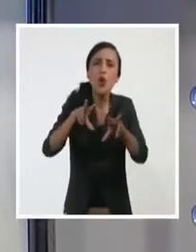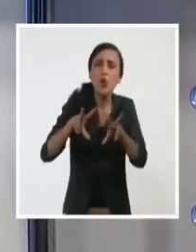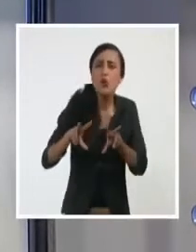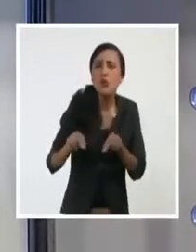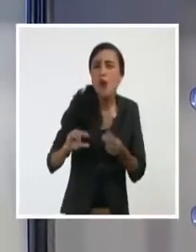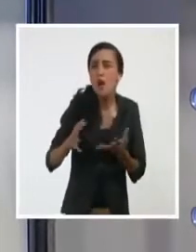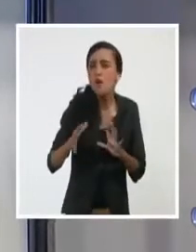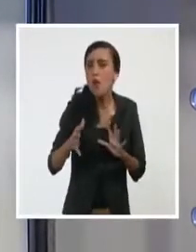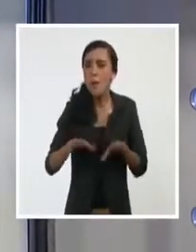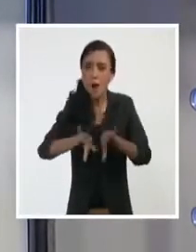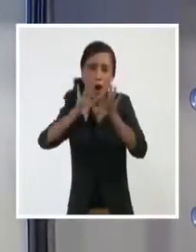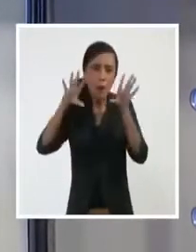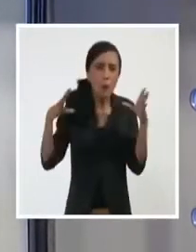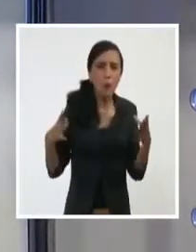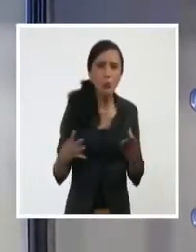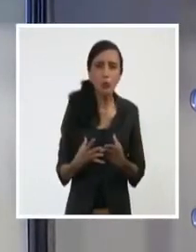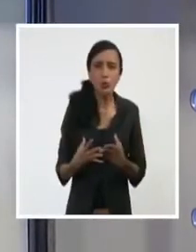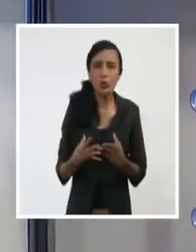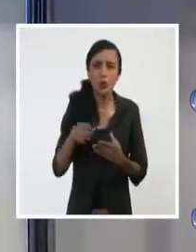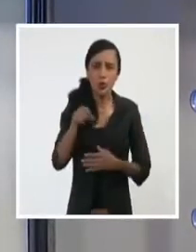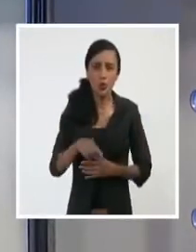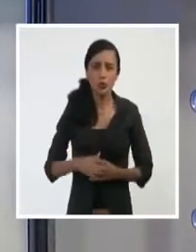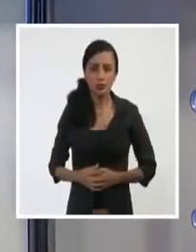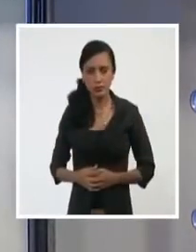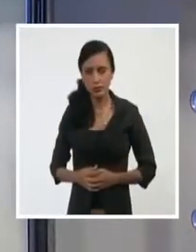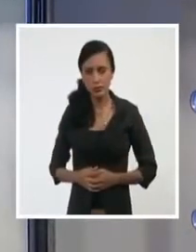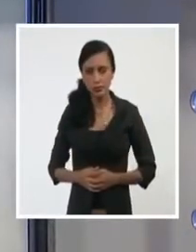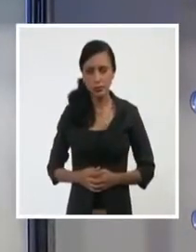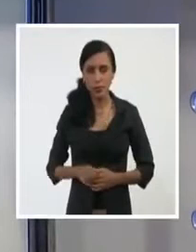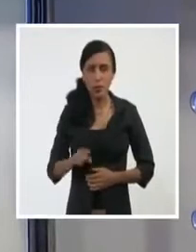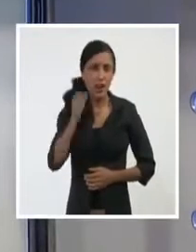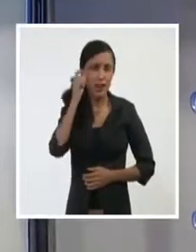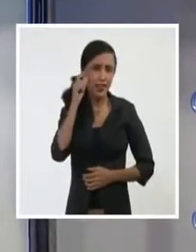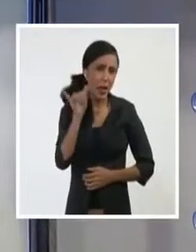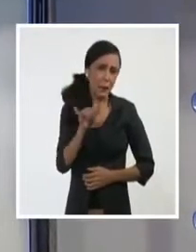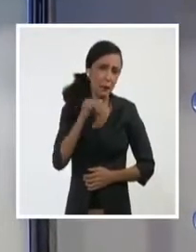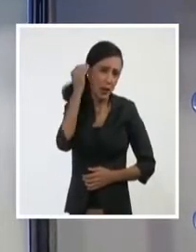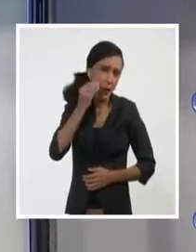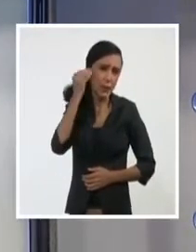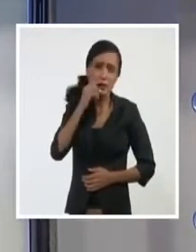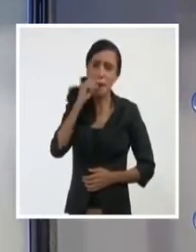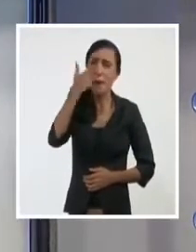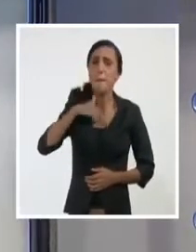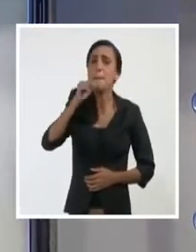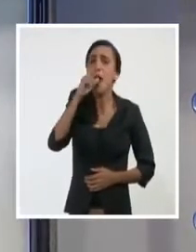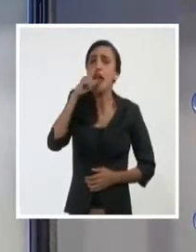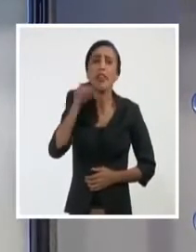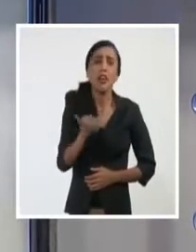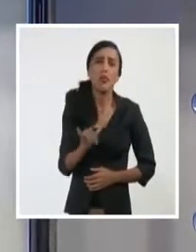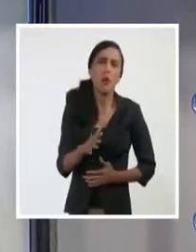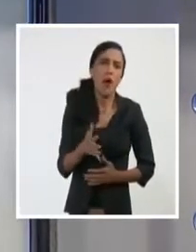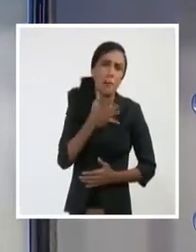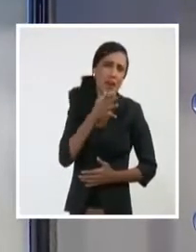mapamundi, algo así como la Tierra según Sam Biden. No es casualidad que entre los no invitados